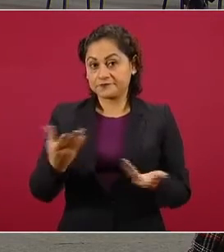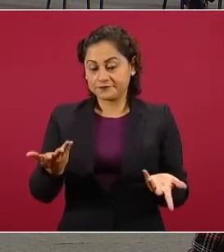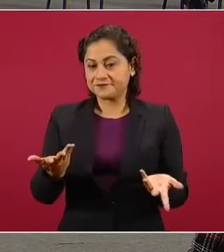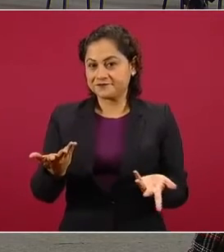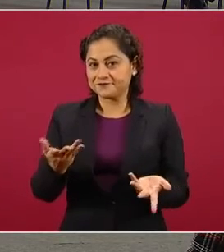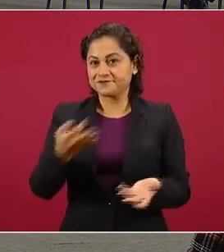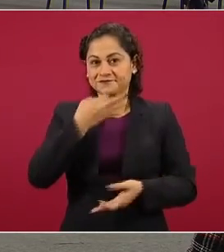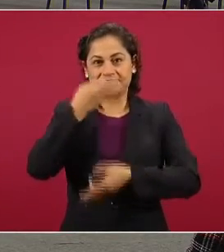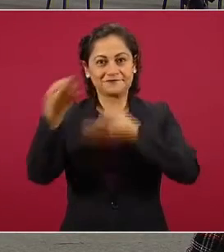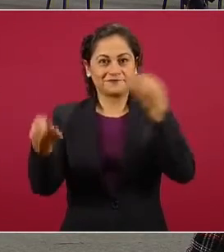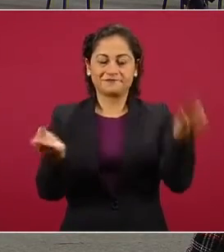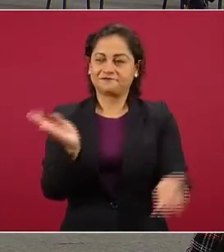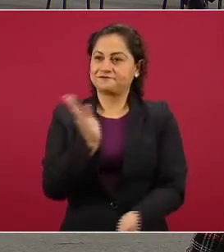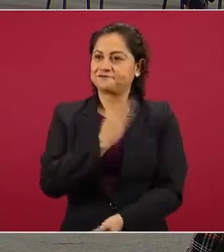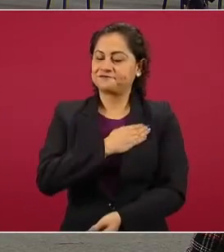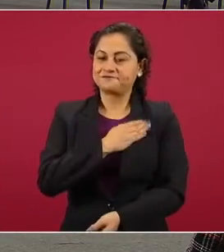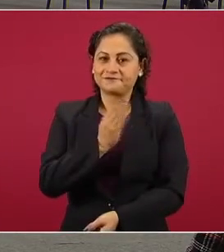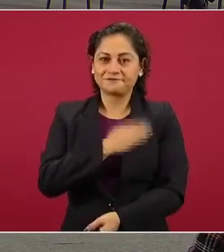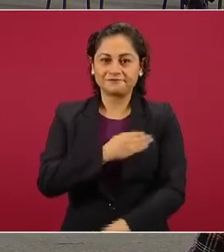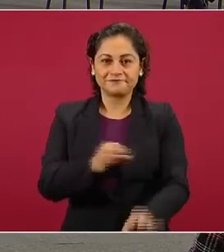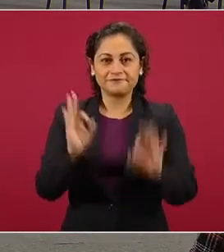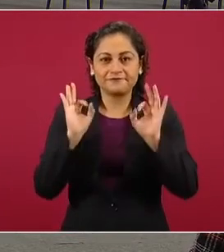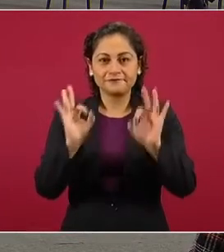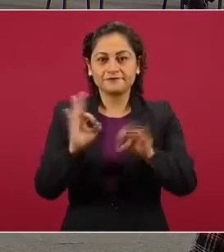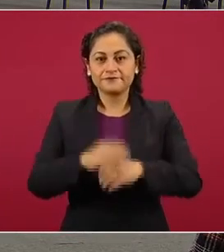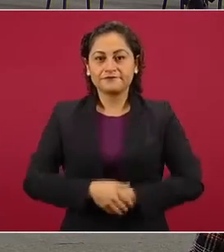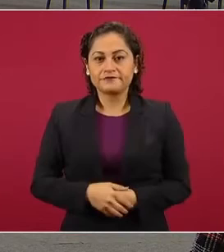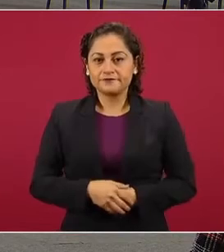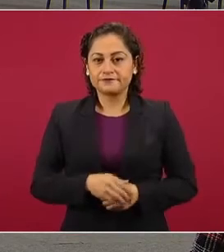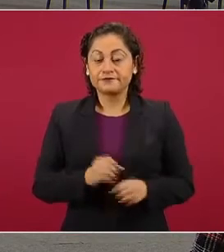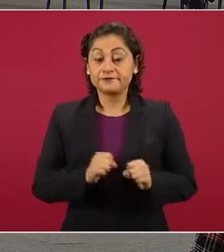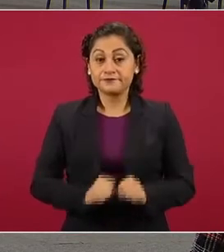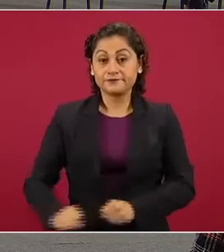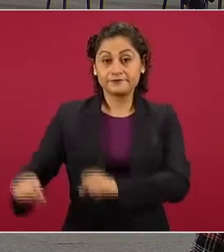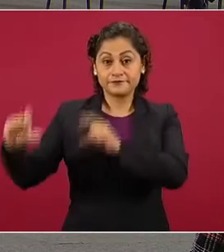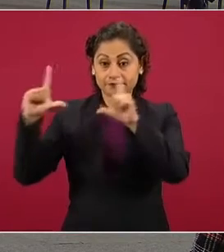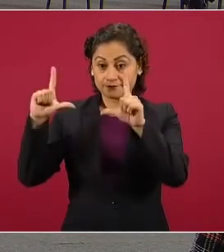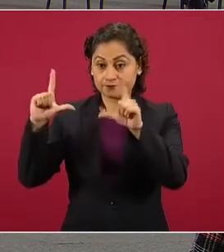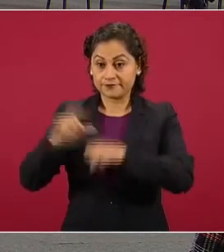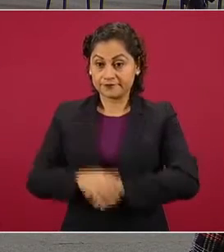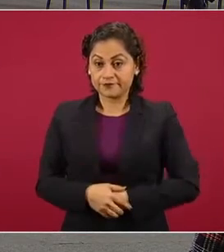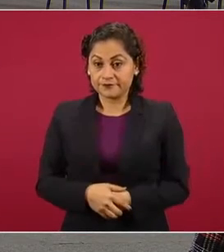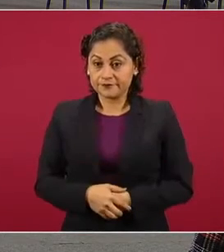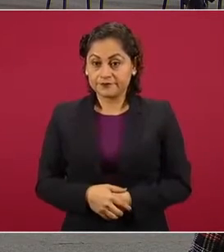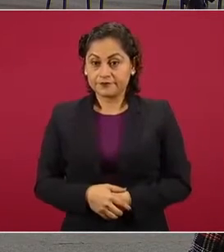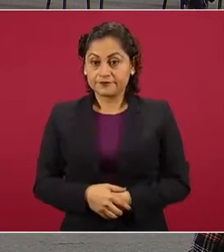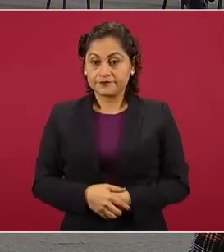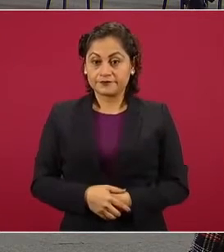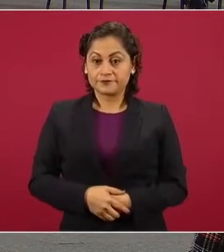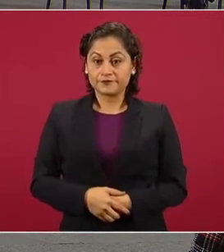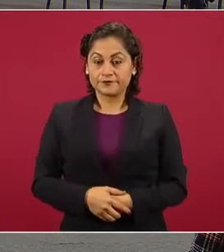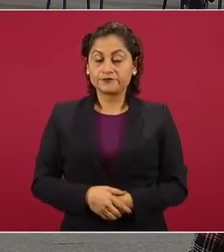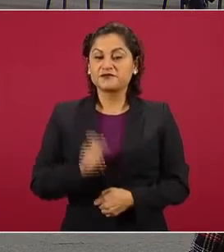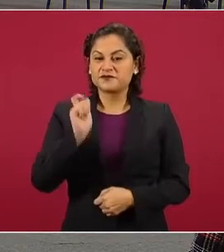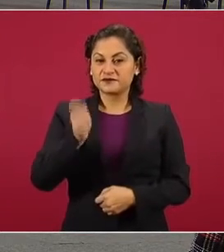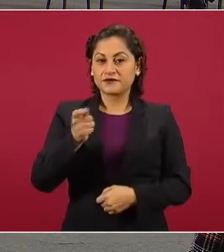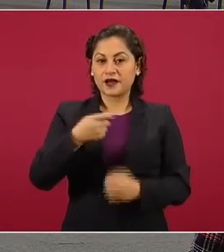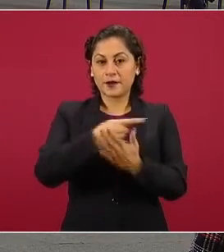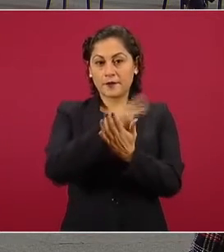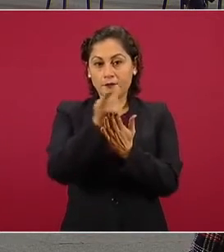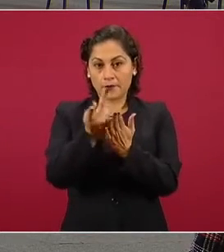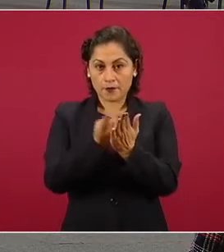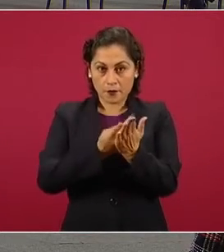noticia de la siguiente, por favor, con esta buena noticia de la extensión de